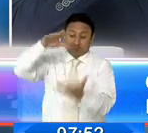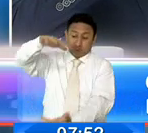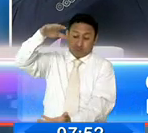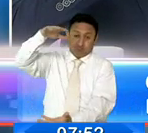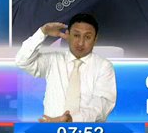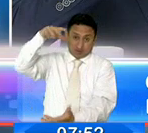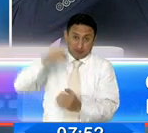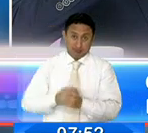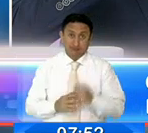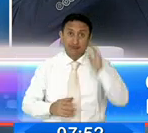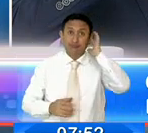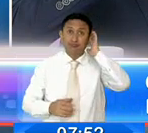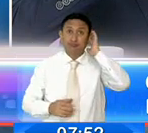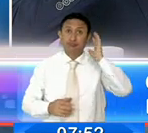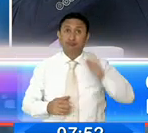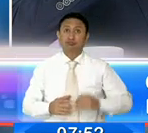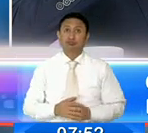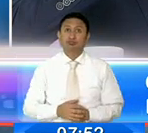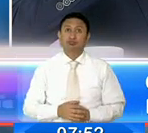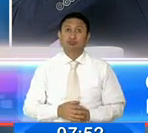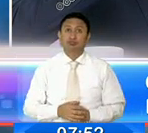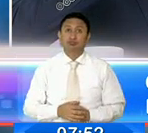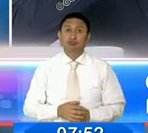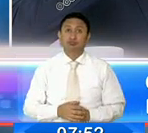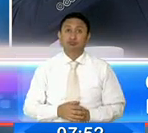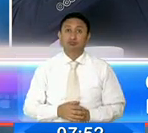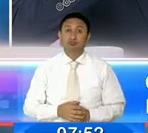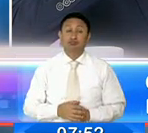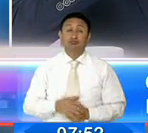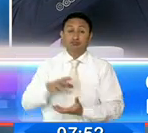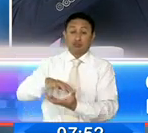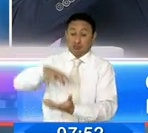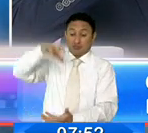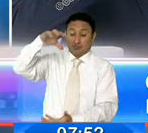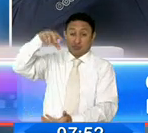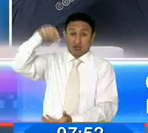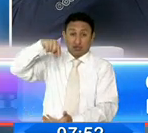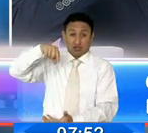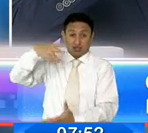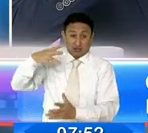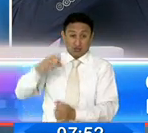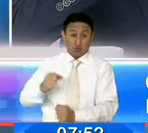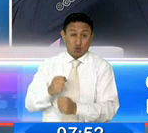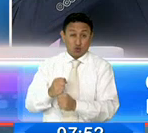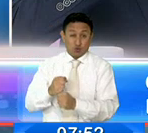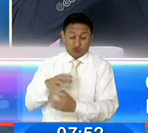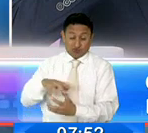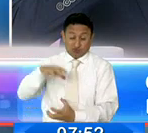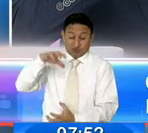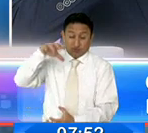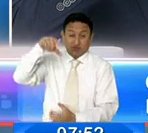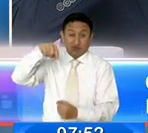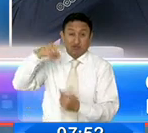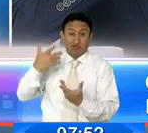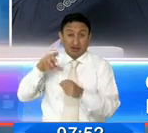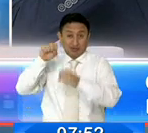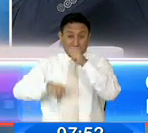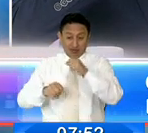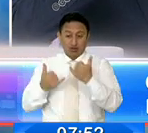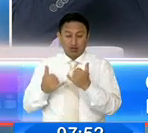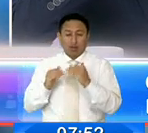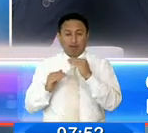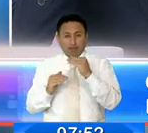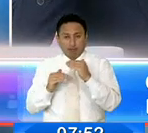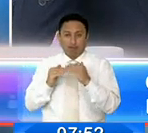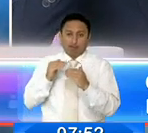craqueo analítico. Sí, la unidad esa de craqueo catalítico, Correcto. entonces ya está funcionando a medias, llamémoslo así. Está